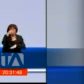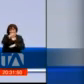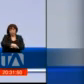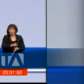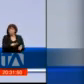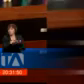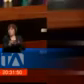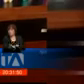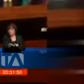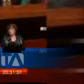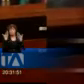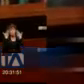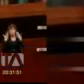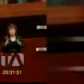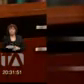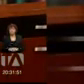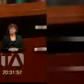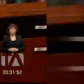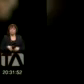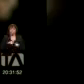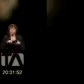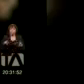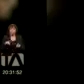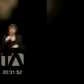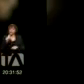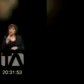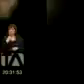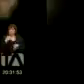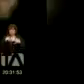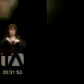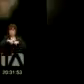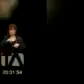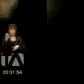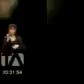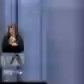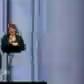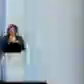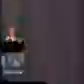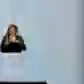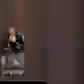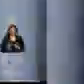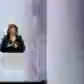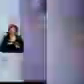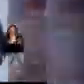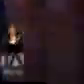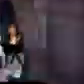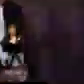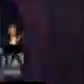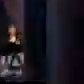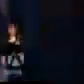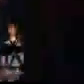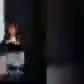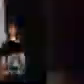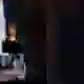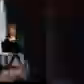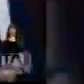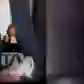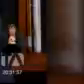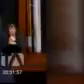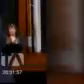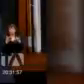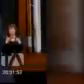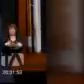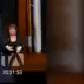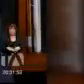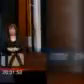del gobierno central. Para Hernández, pese a que Assange aún mantiene la nacionalidad ecuatoriana, las responsabilidades de Ecuador ya terminaron.